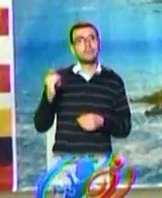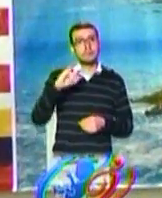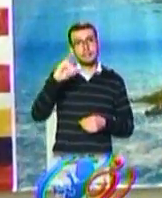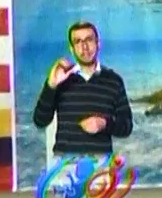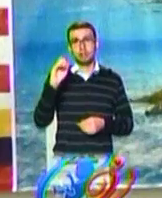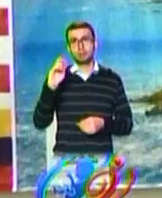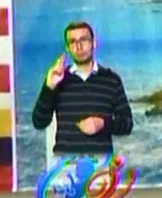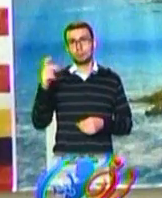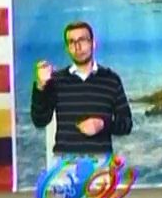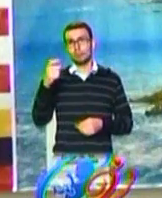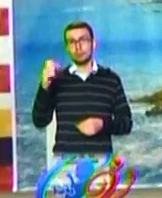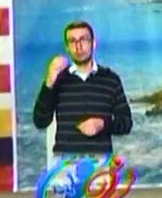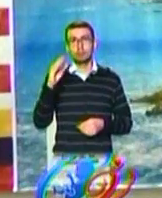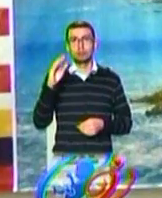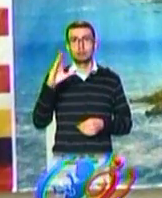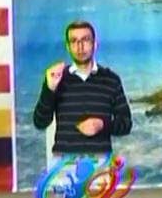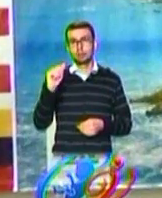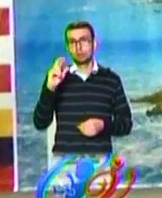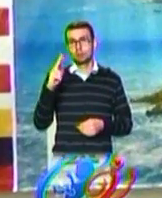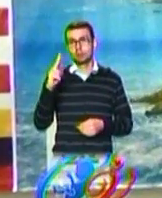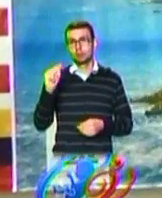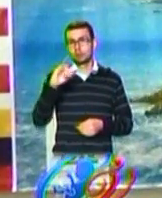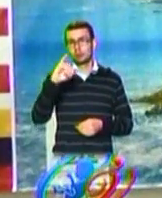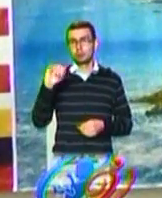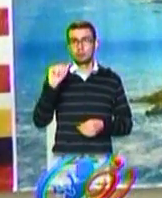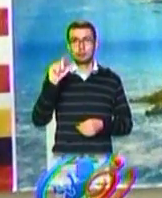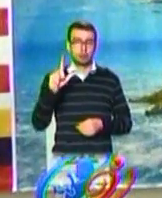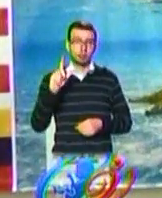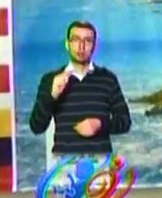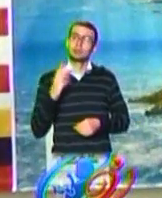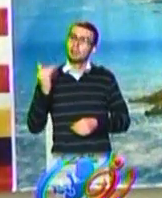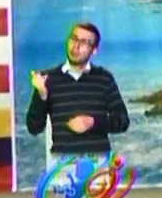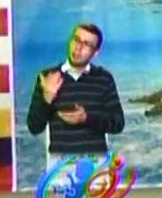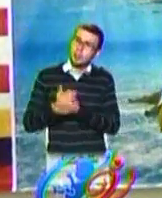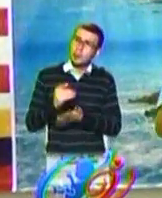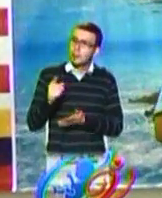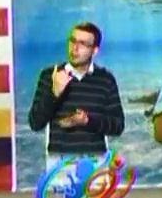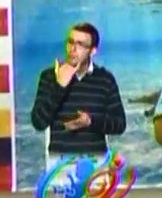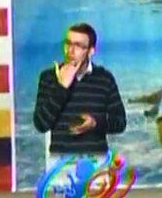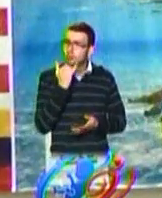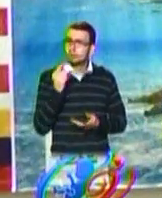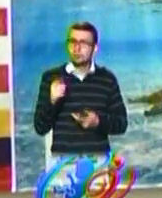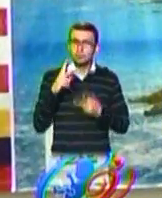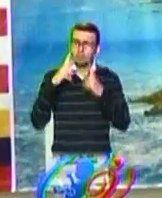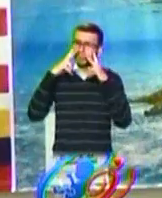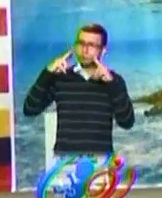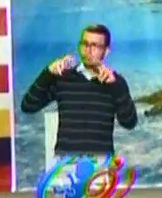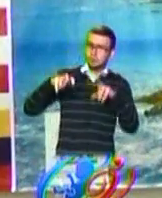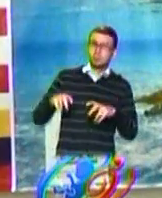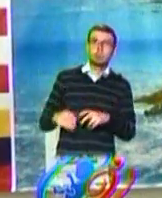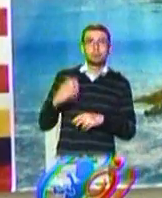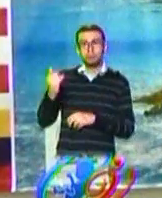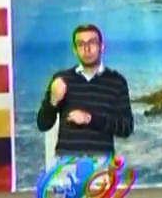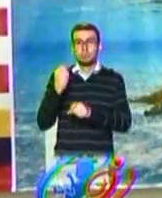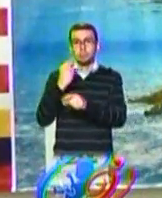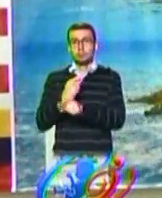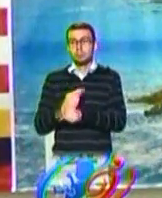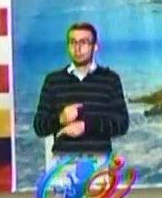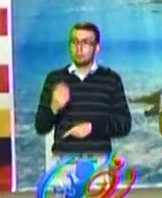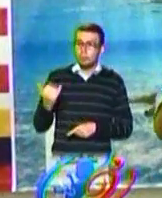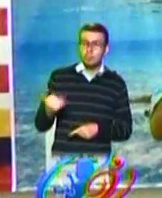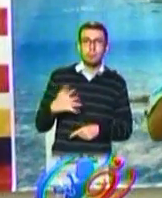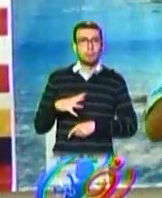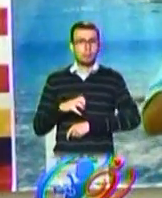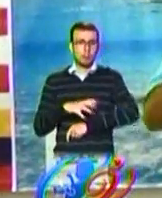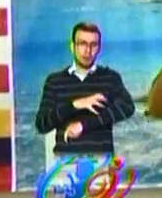fuimos a la casa de él a hacer una medición, qué era lo que pasaba, por qué tan localizado el cáncer. El señor había alquilado los